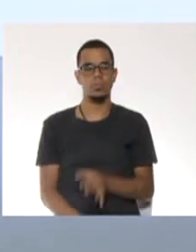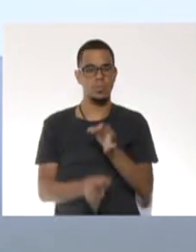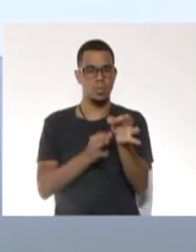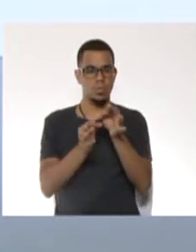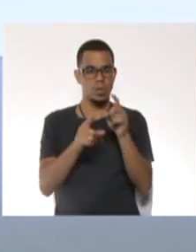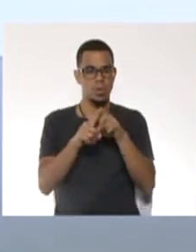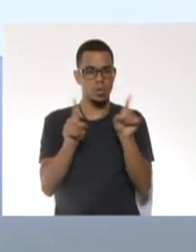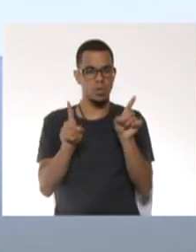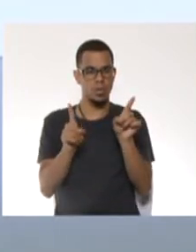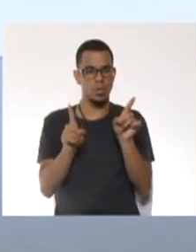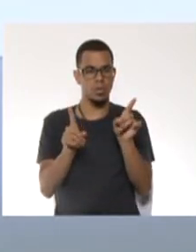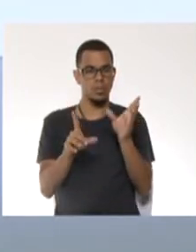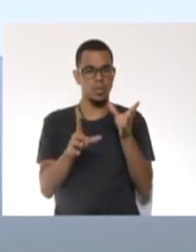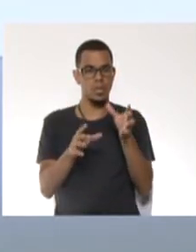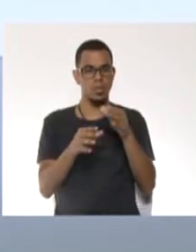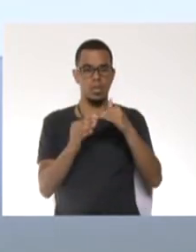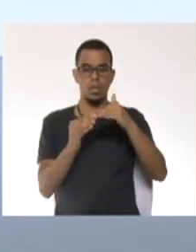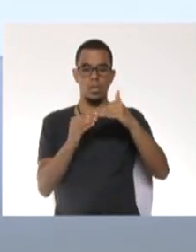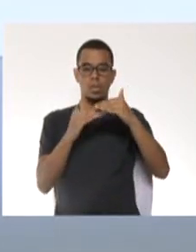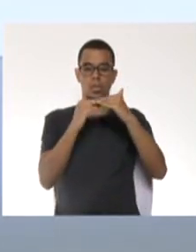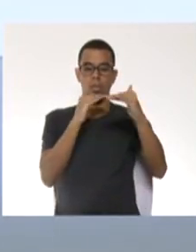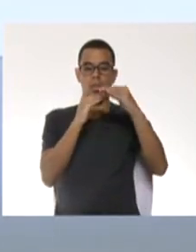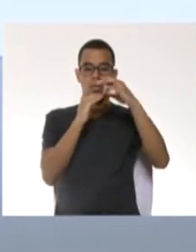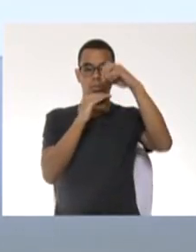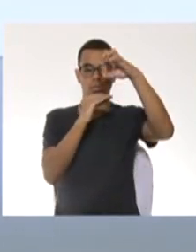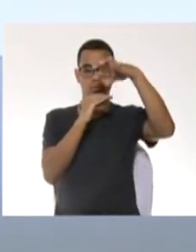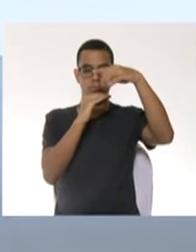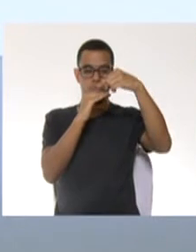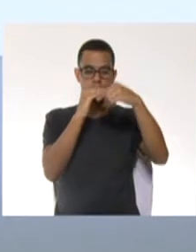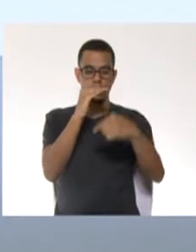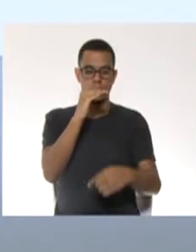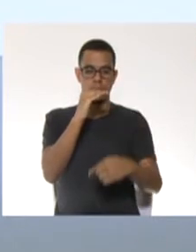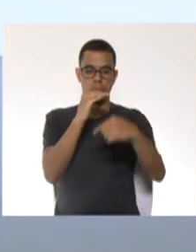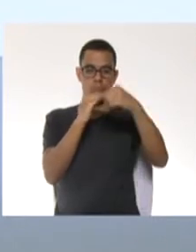yo tengo esta esfera y la voy a lanzar de una altura.